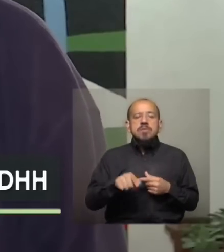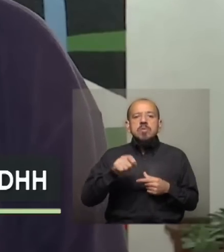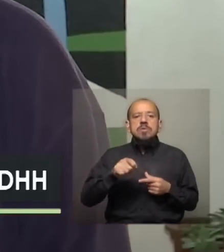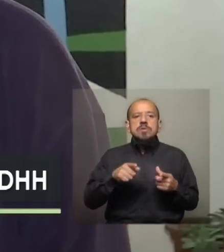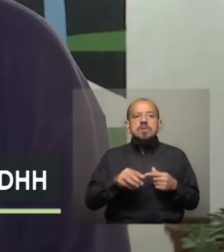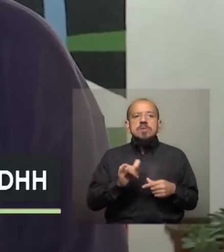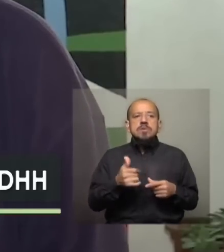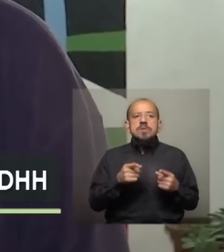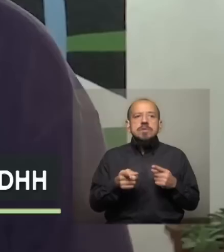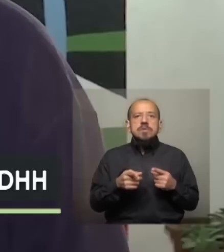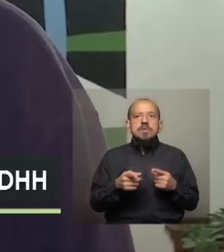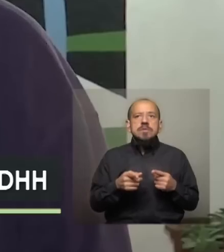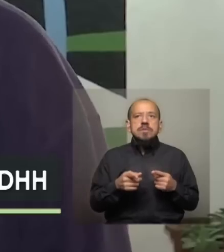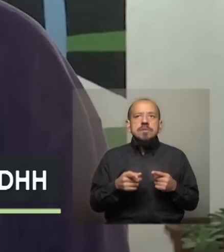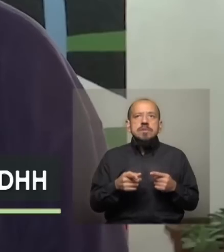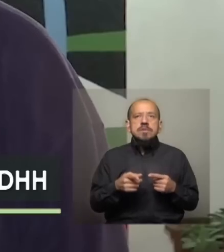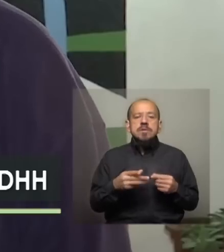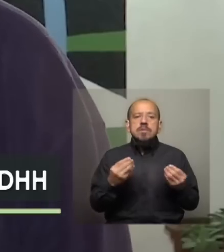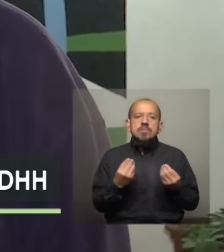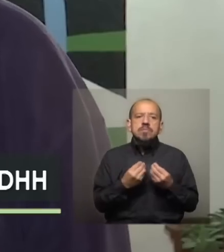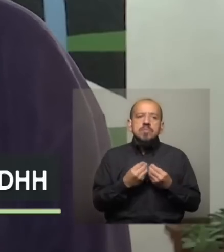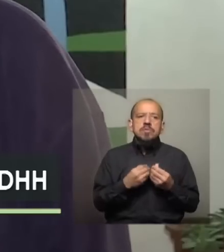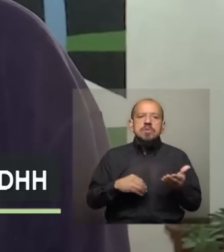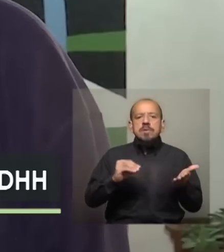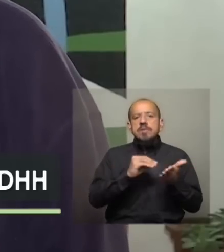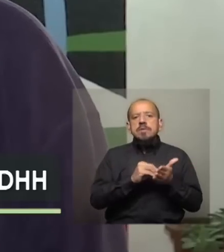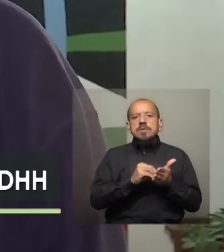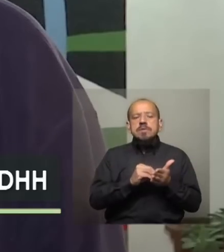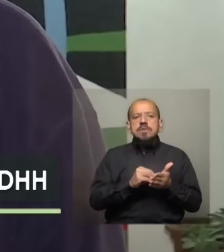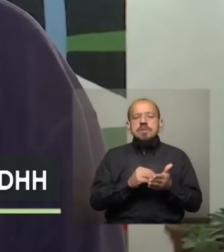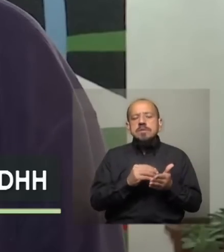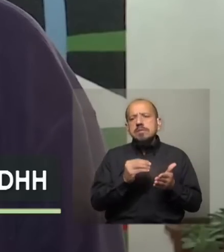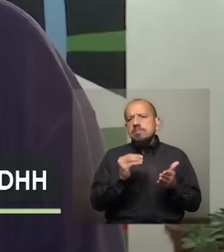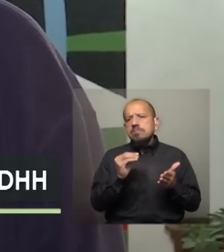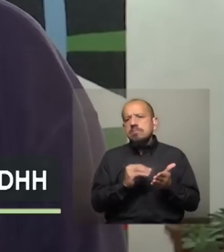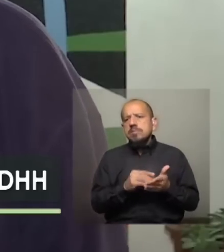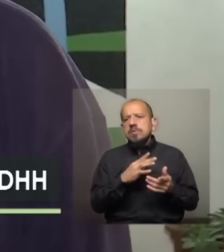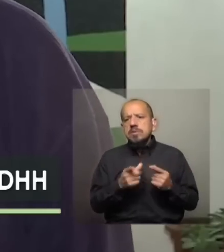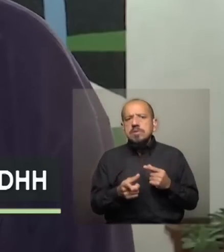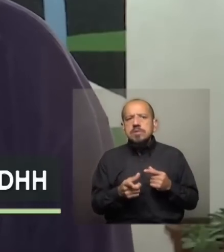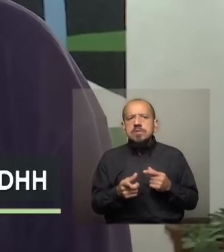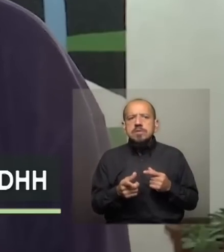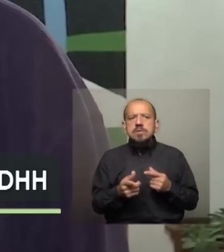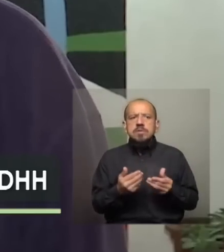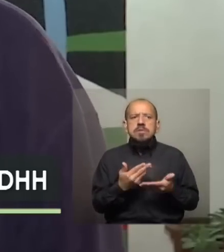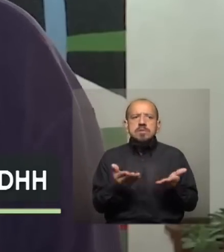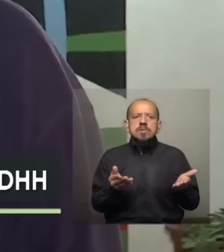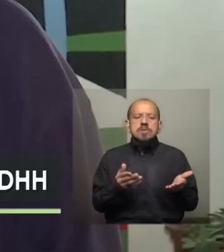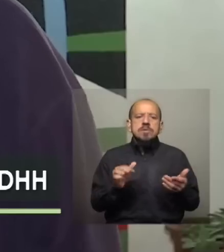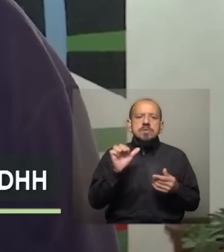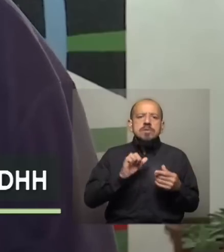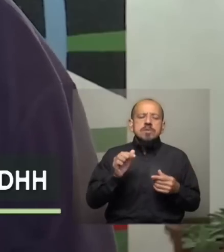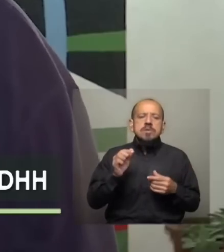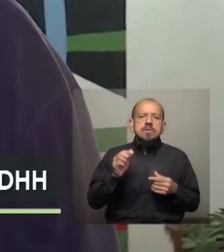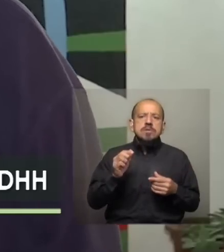justicia ya había fallado en numerosas ocasiones de que de que lo que se le priva las expresas y presos